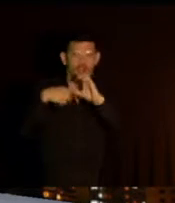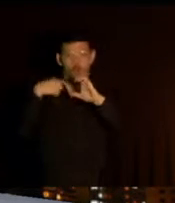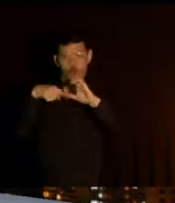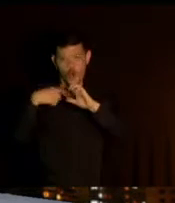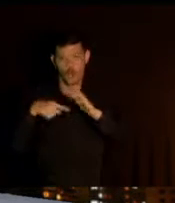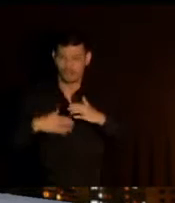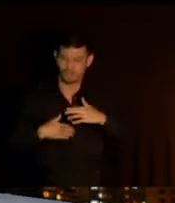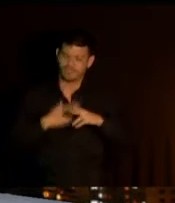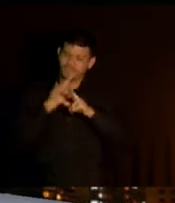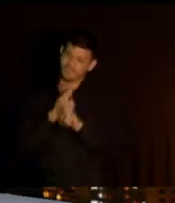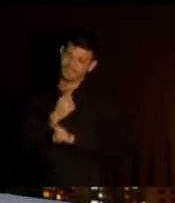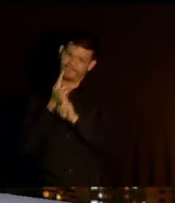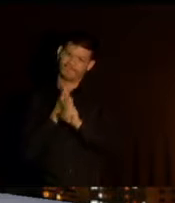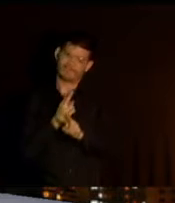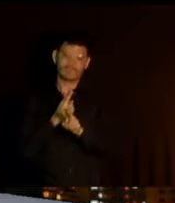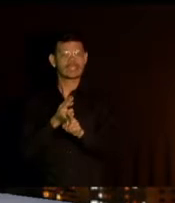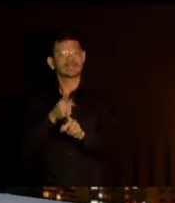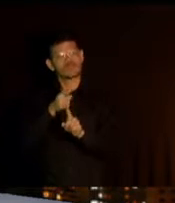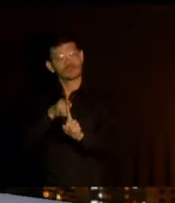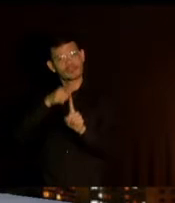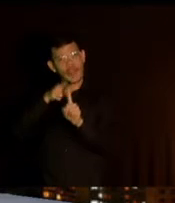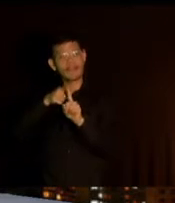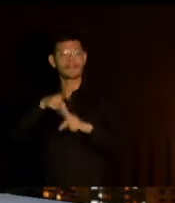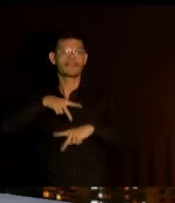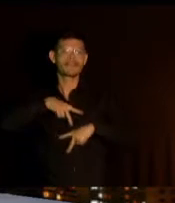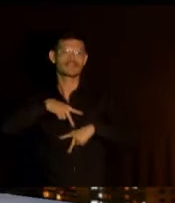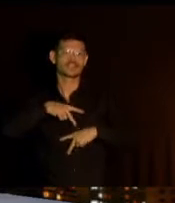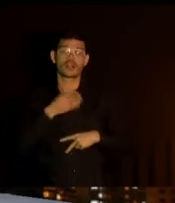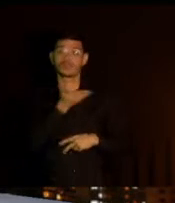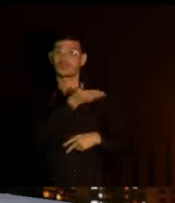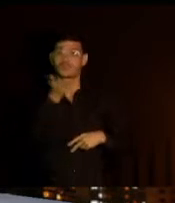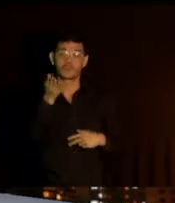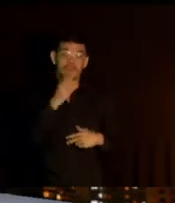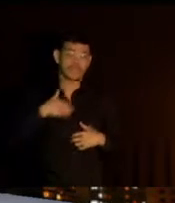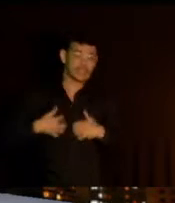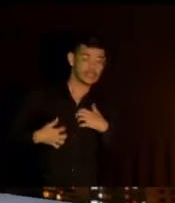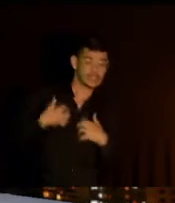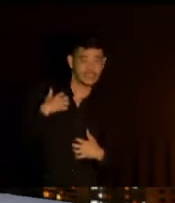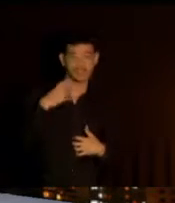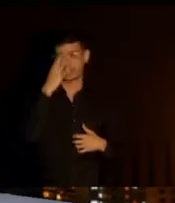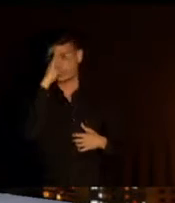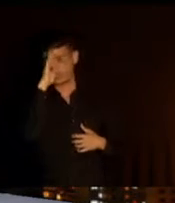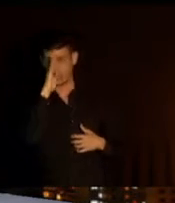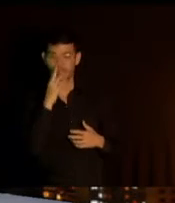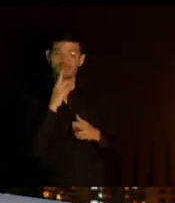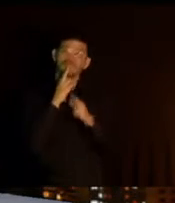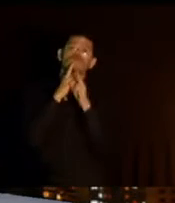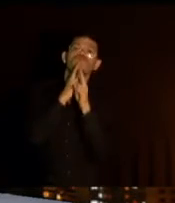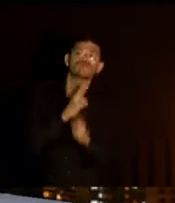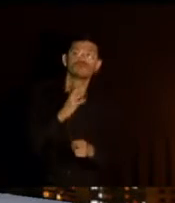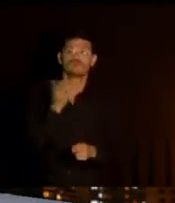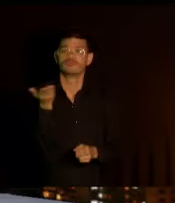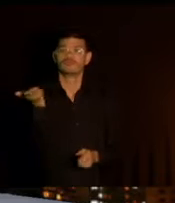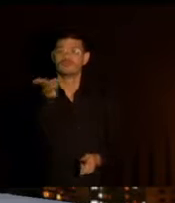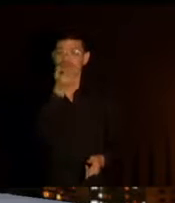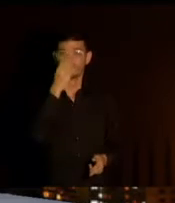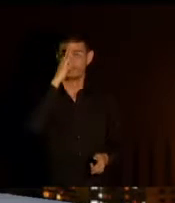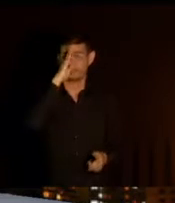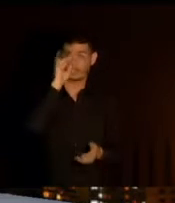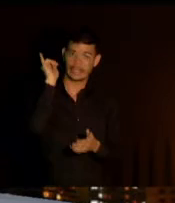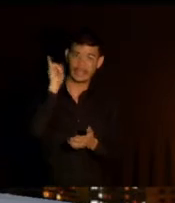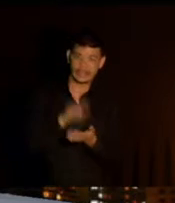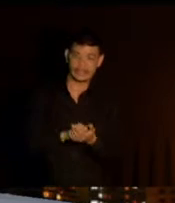contestar. Personalizamos esas inquietudes para poderles contestar y poderlos sacar de todas las dudas.